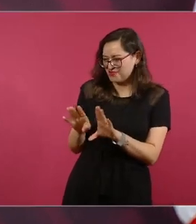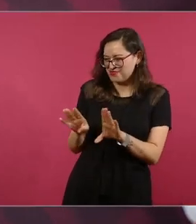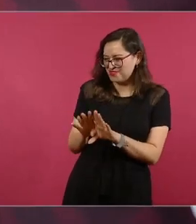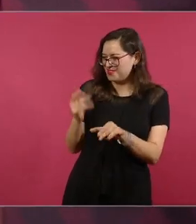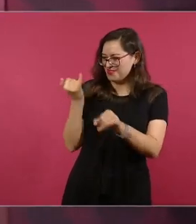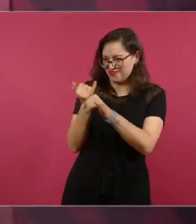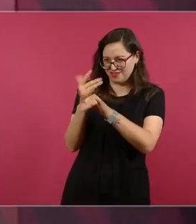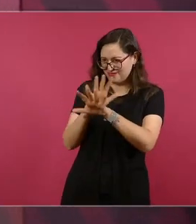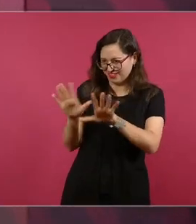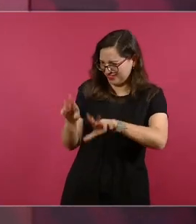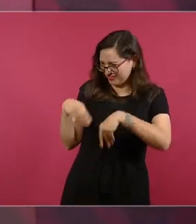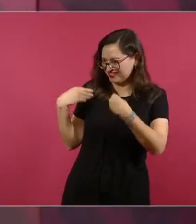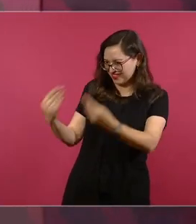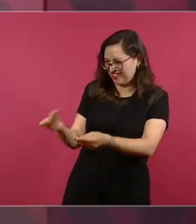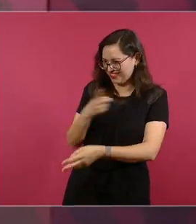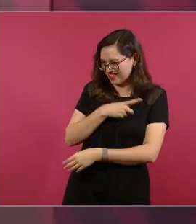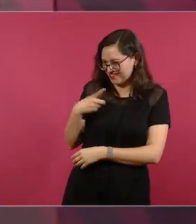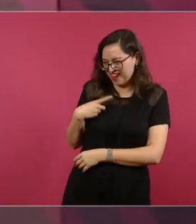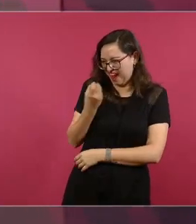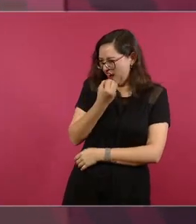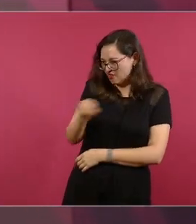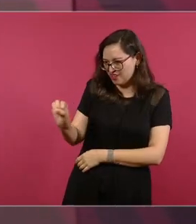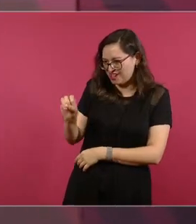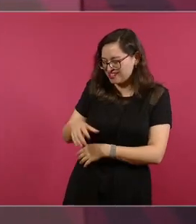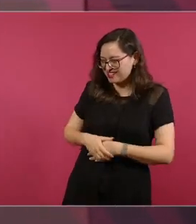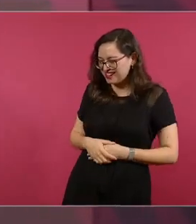claro que te van a dar información ya